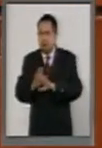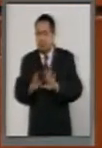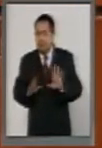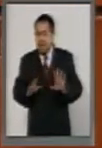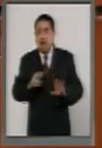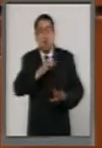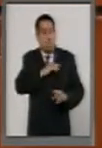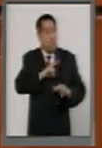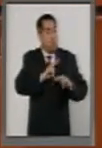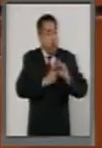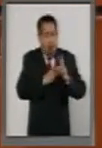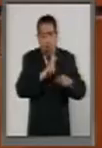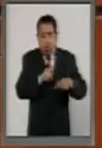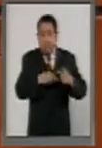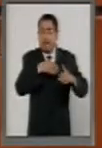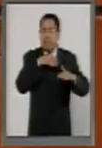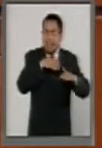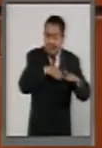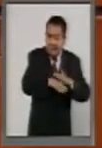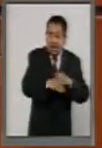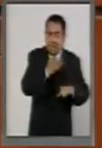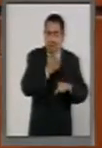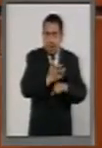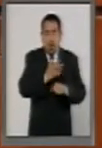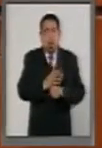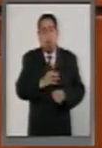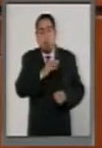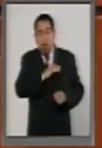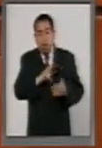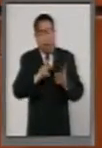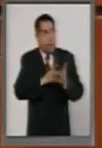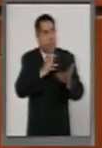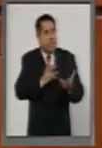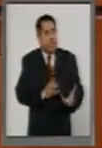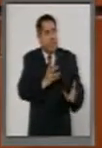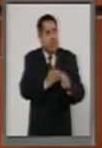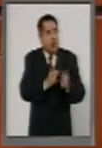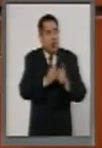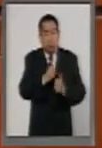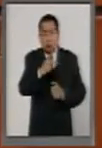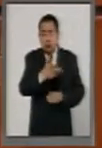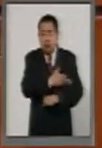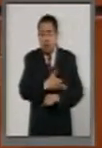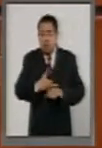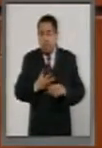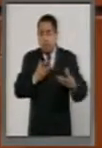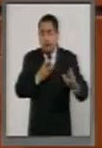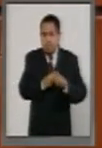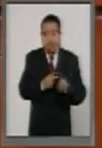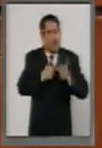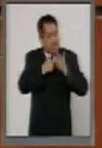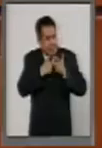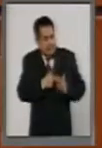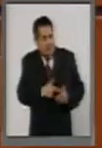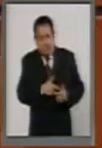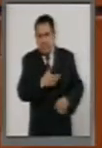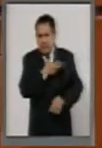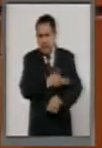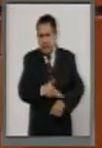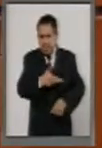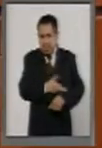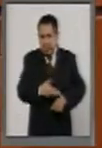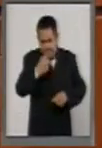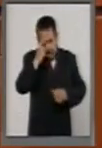pueda regresar a los Estados Unidos para reunirse con su familia y continuar los trámites